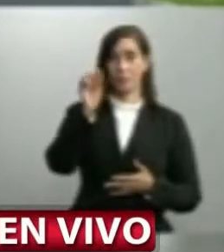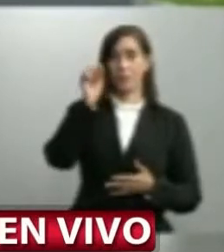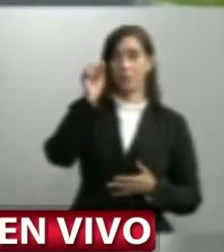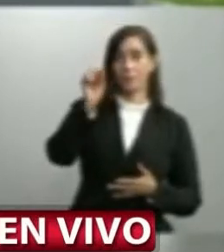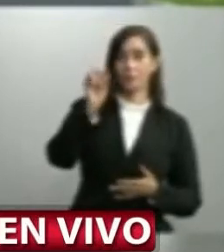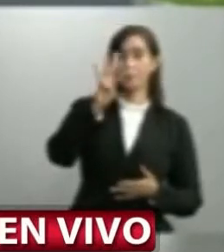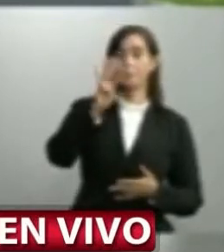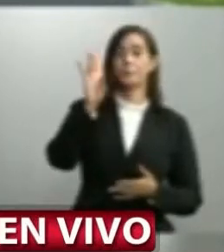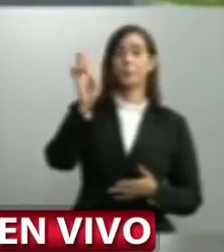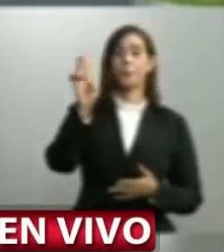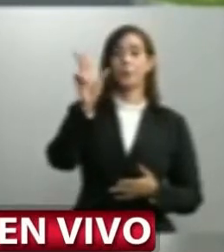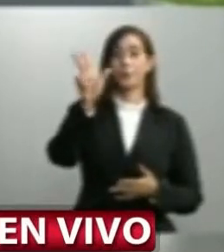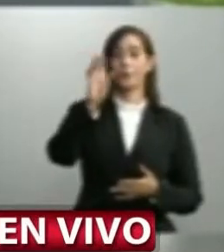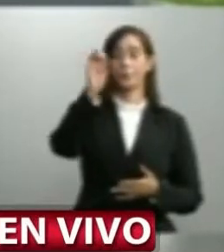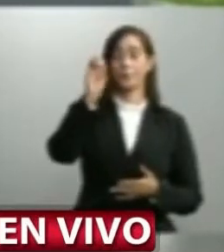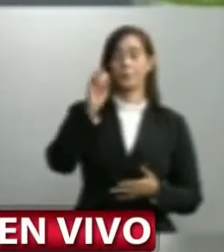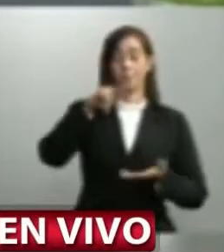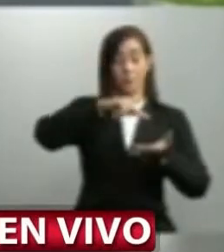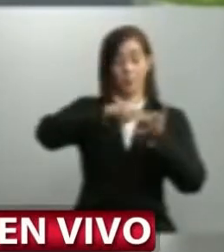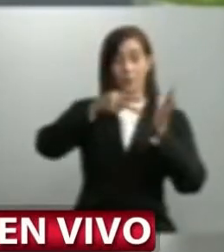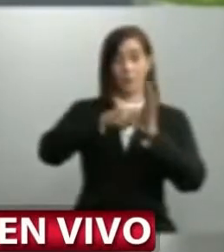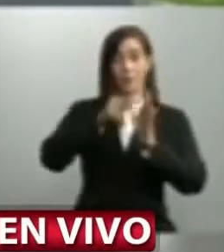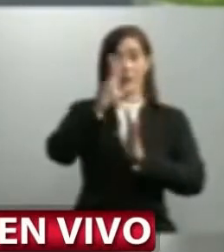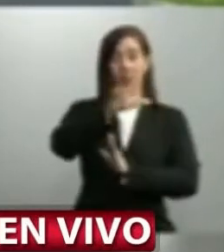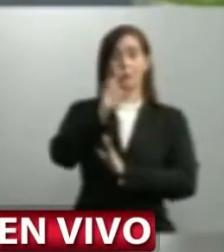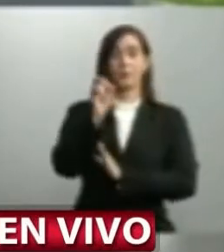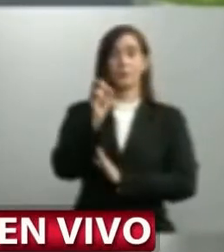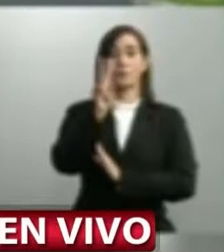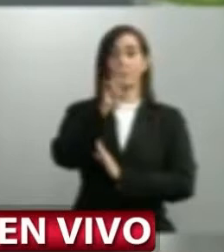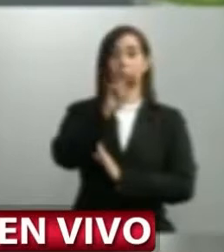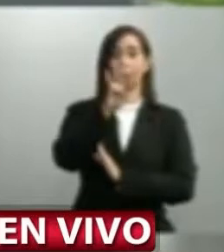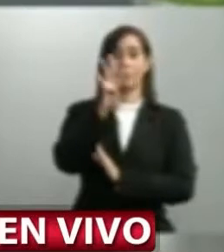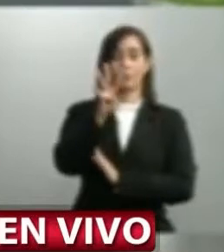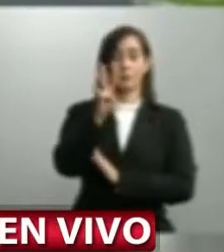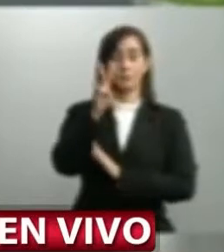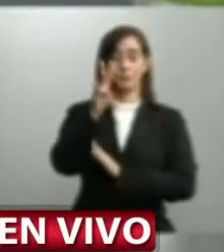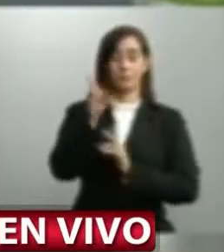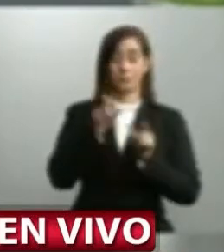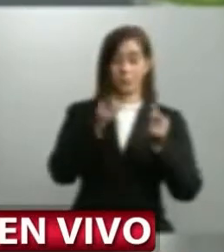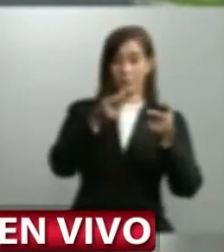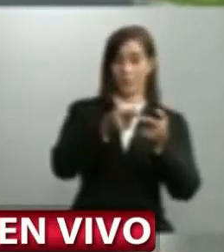70.43%, es decir, 324 de los